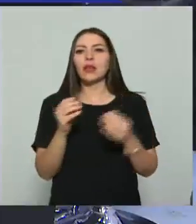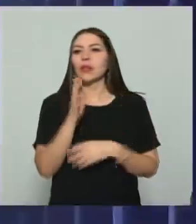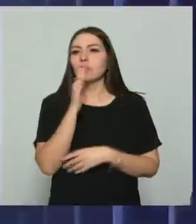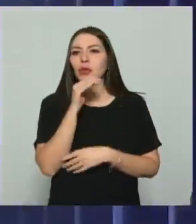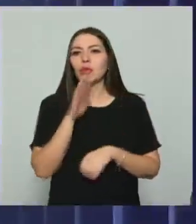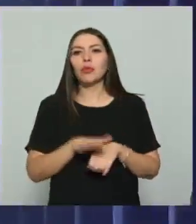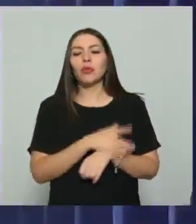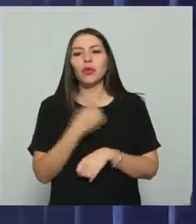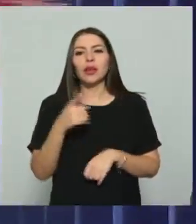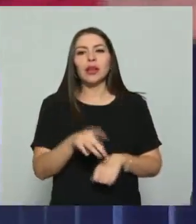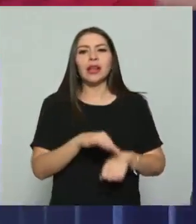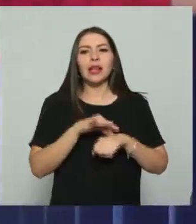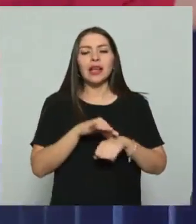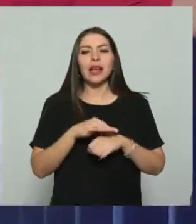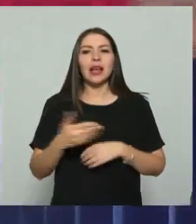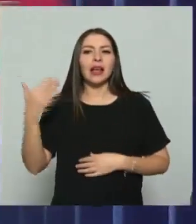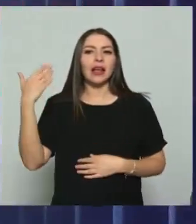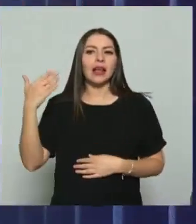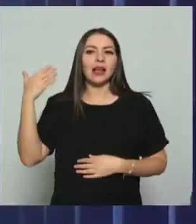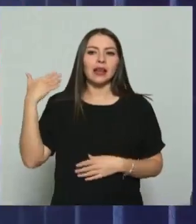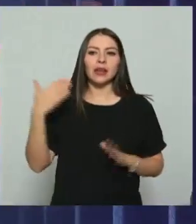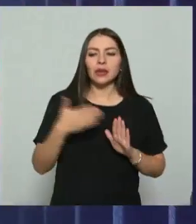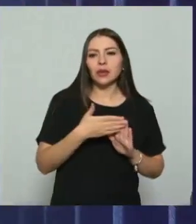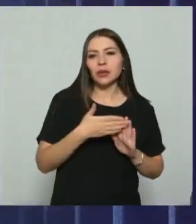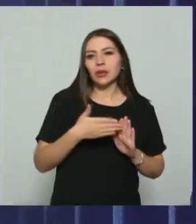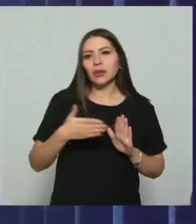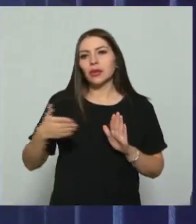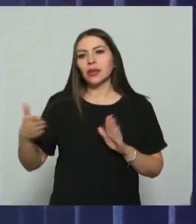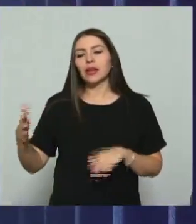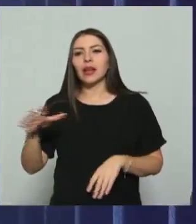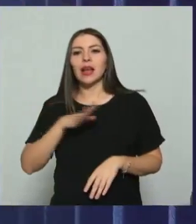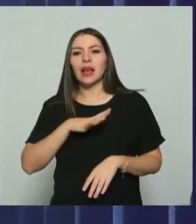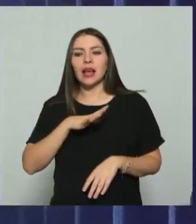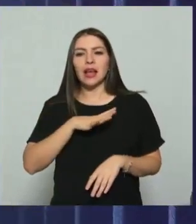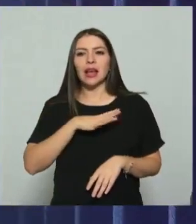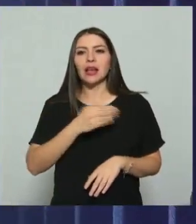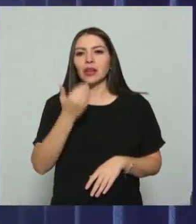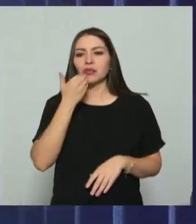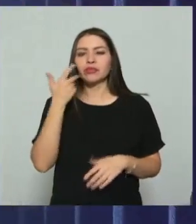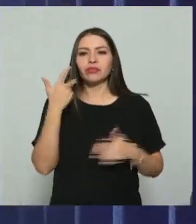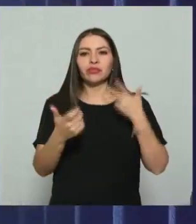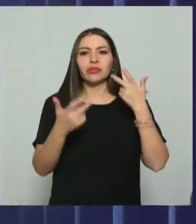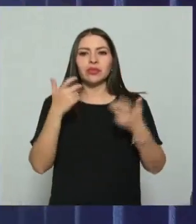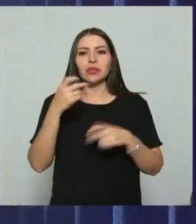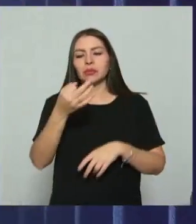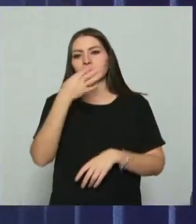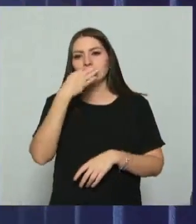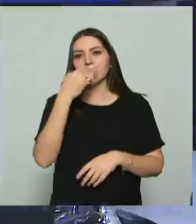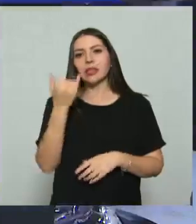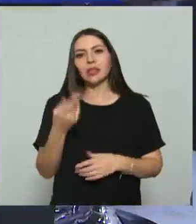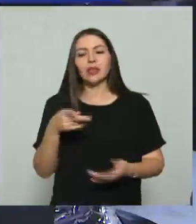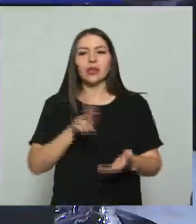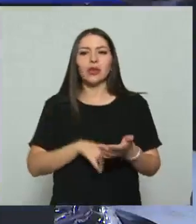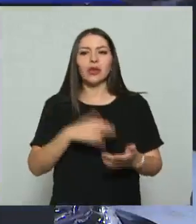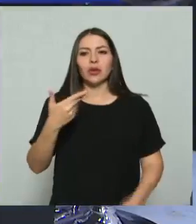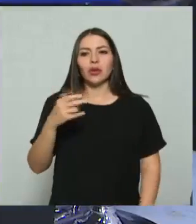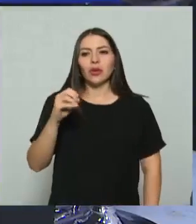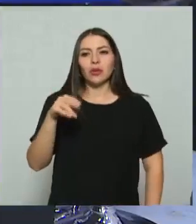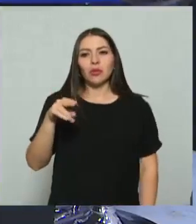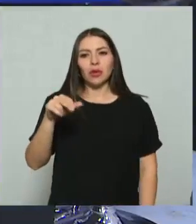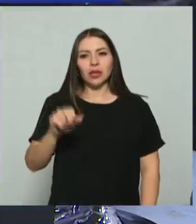carne y toda la carne que te has comido a lo largo de la vida tiene antibióticos. Así es. Y aparte hormonas. Claro. Bueno,